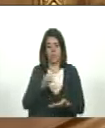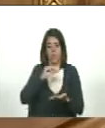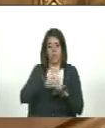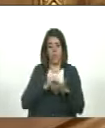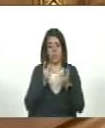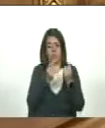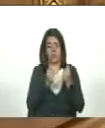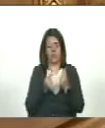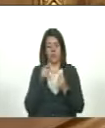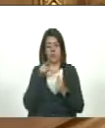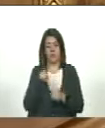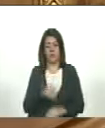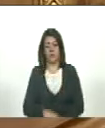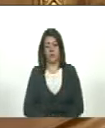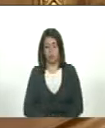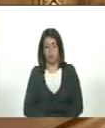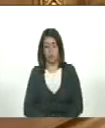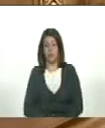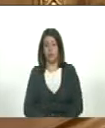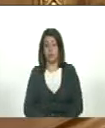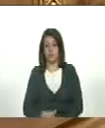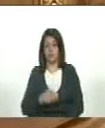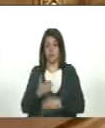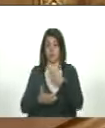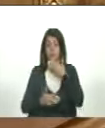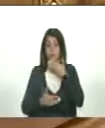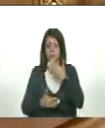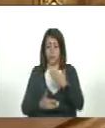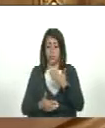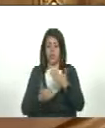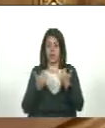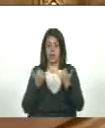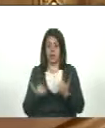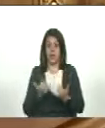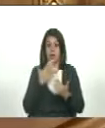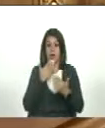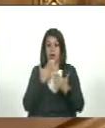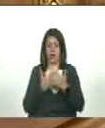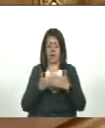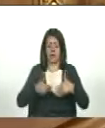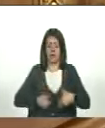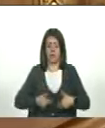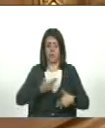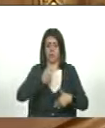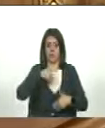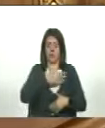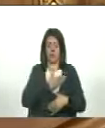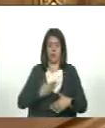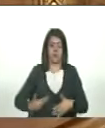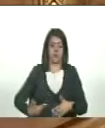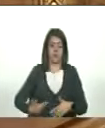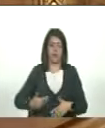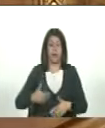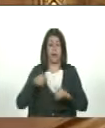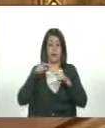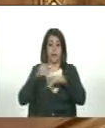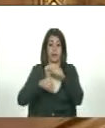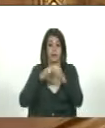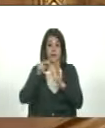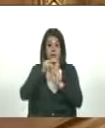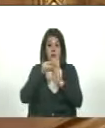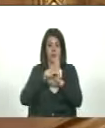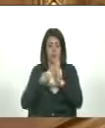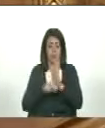reimpulso económico que nos han venido exigiendo y que gracias al esfuerzo de nuestro presidente, al sorteo de las